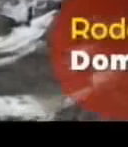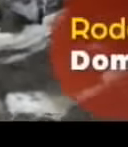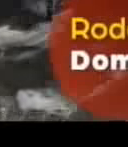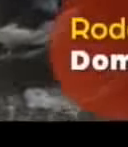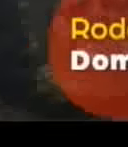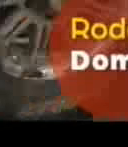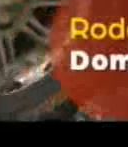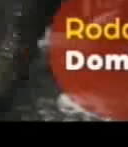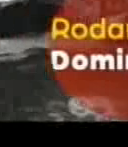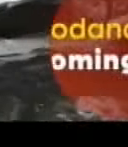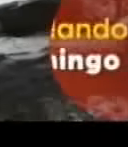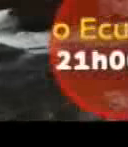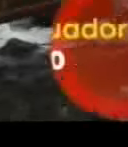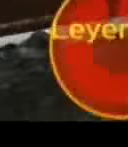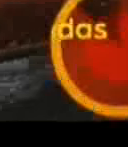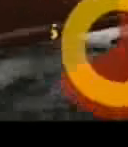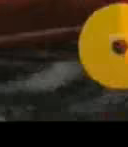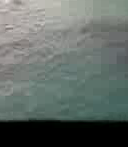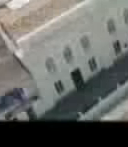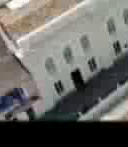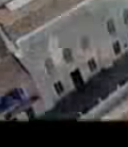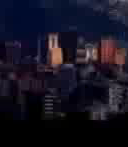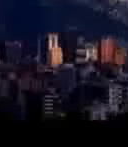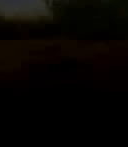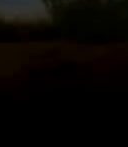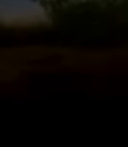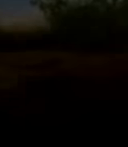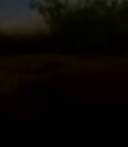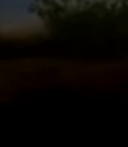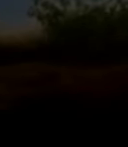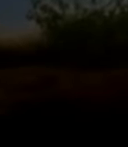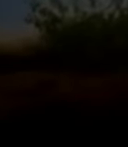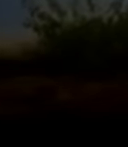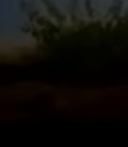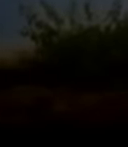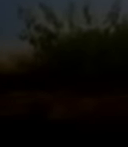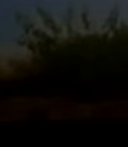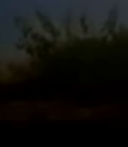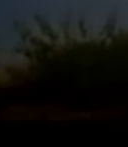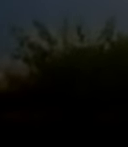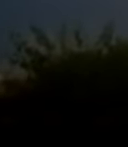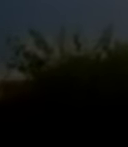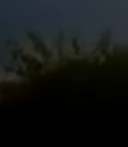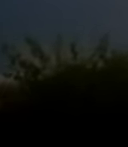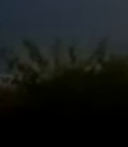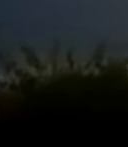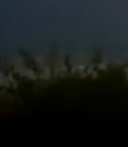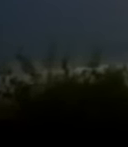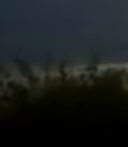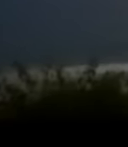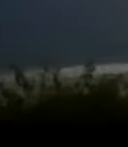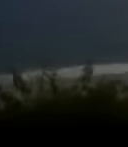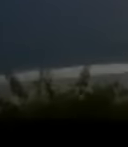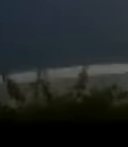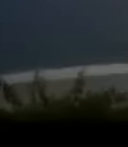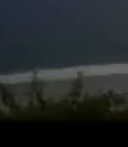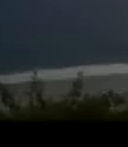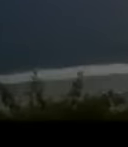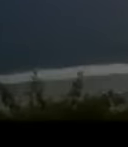Leyendas. Este domingo a las 21 horas. Estás en el mejor lugar. Banco del Pacífico. Tu banco,